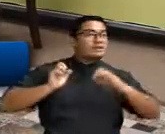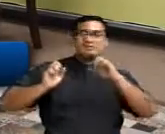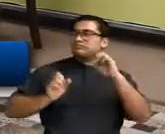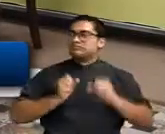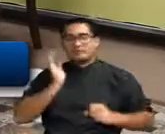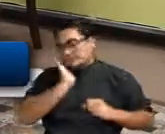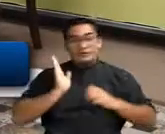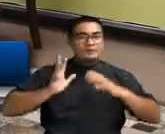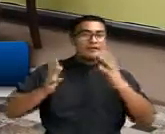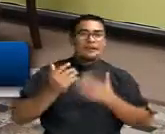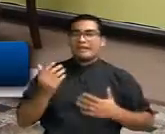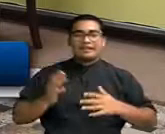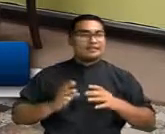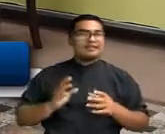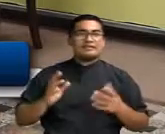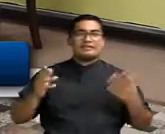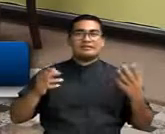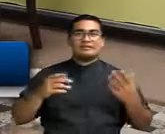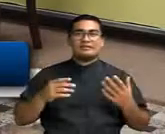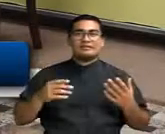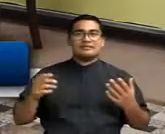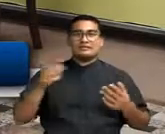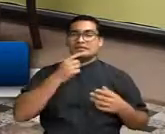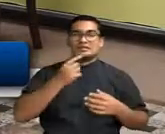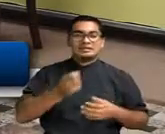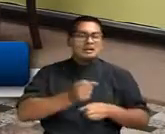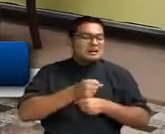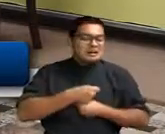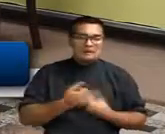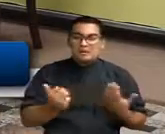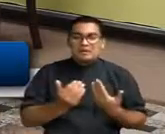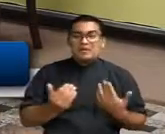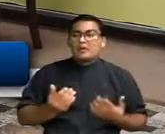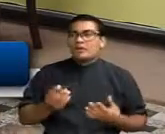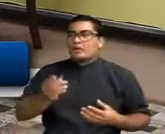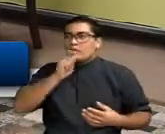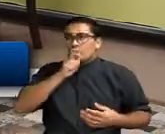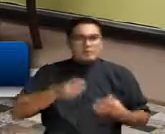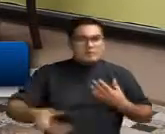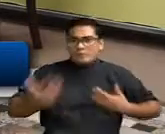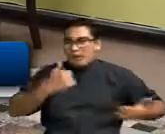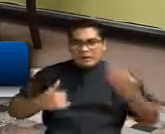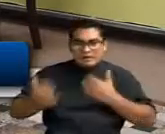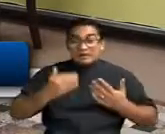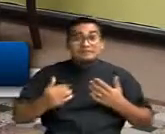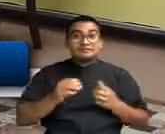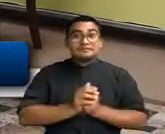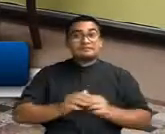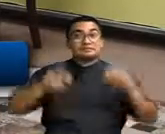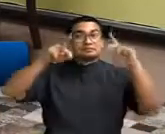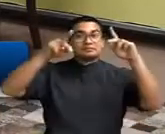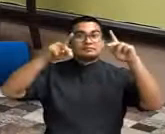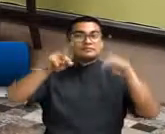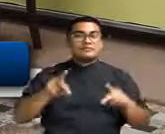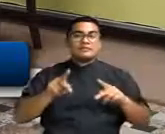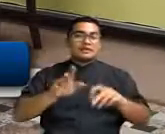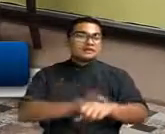que anda, a veces no le da ni apetito o anda mucho apetito. Este paciente se siente